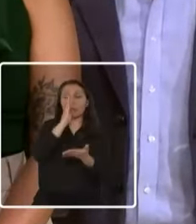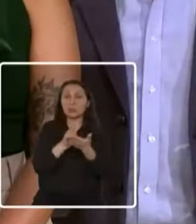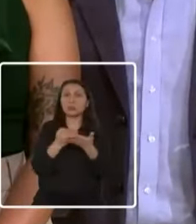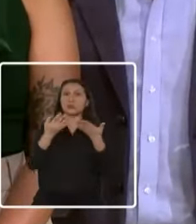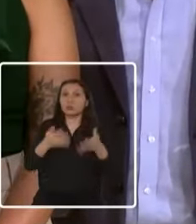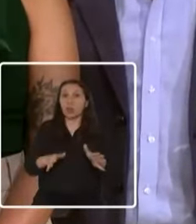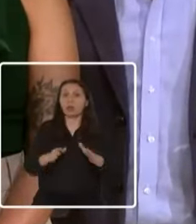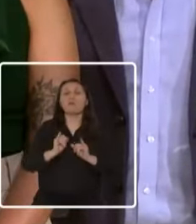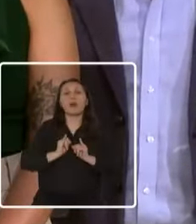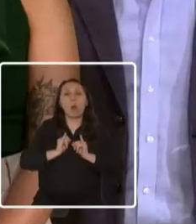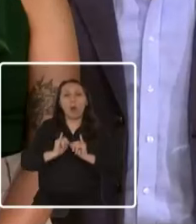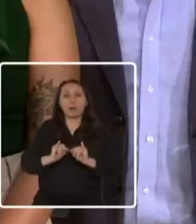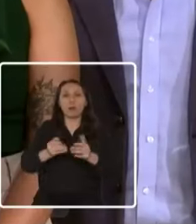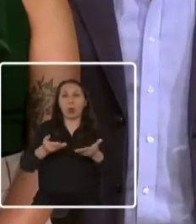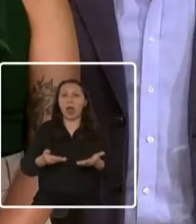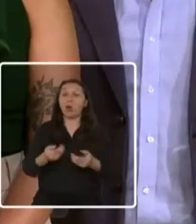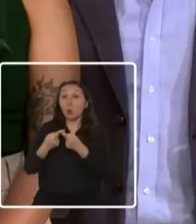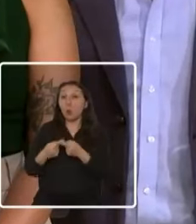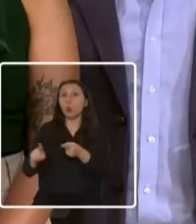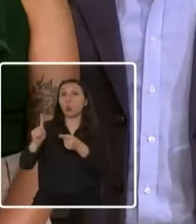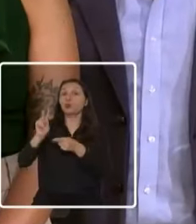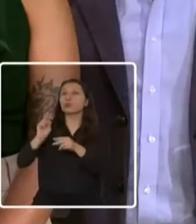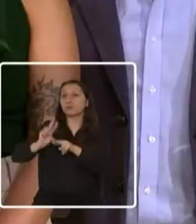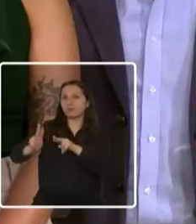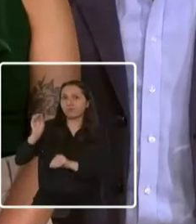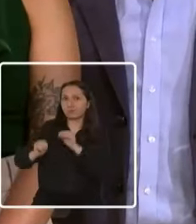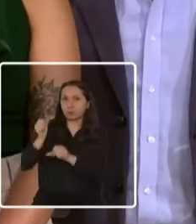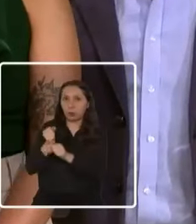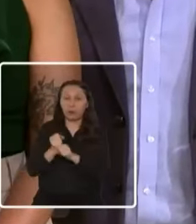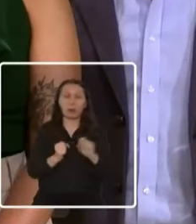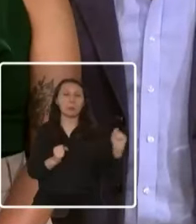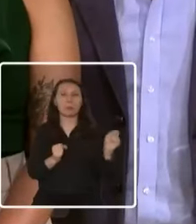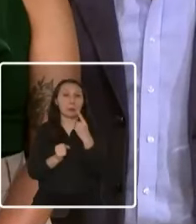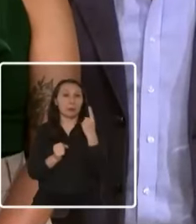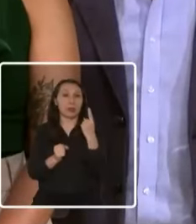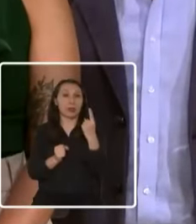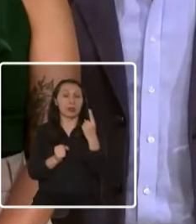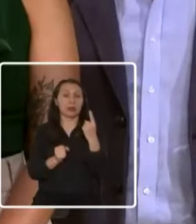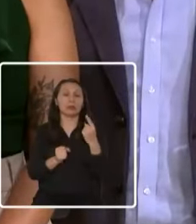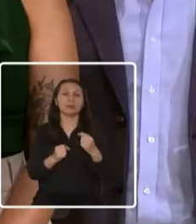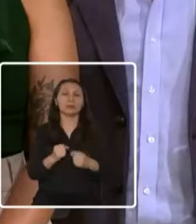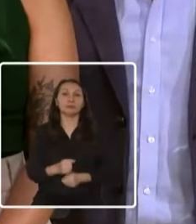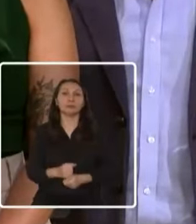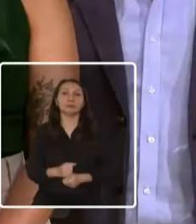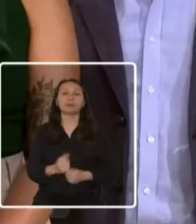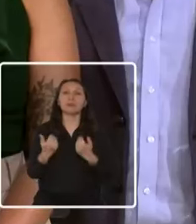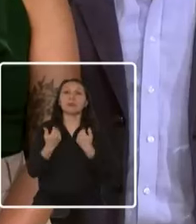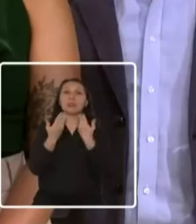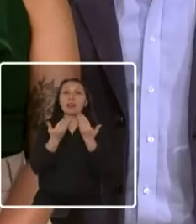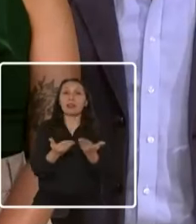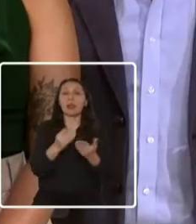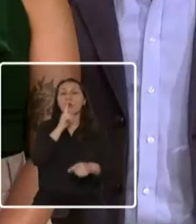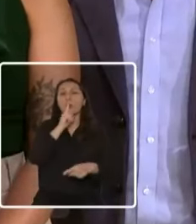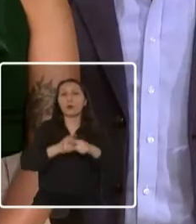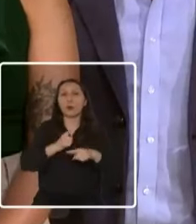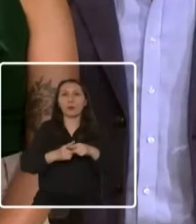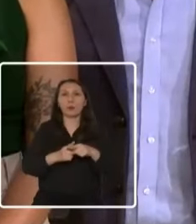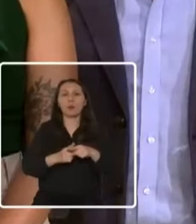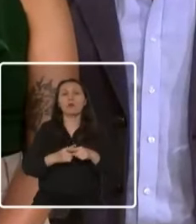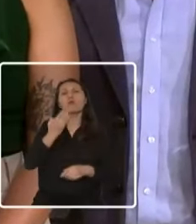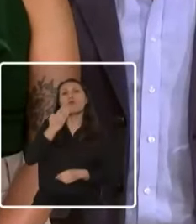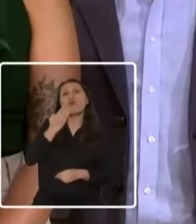decisiones poder informárselas, y otras se están trabajando. La primera es la entrega de